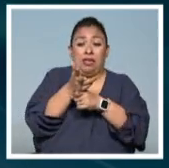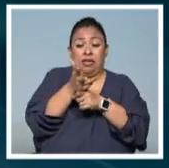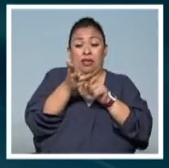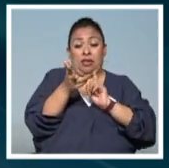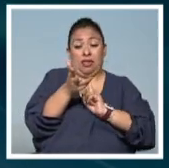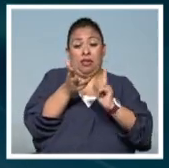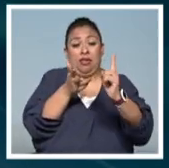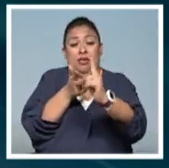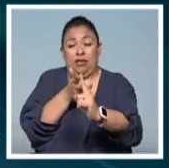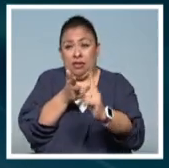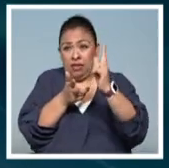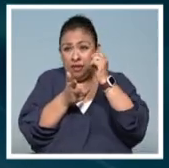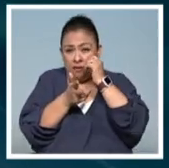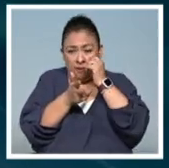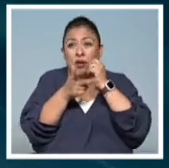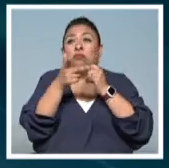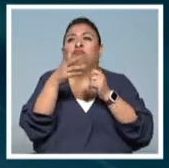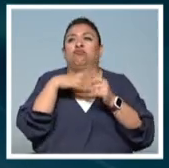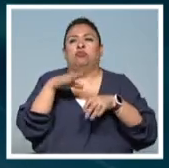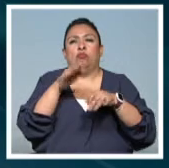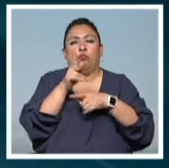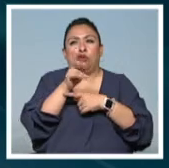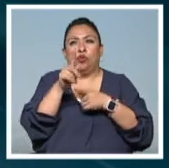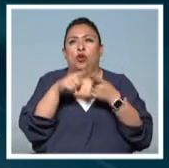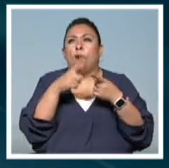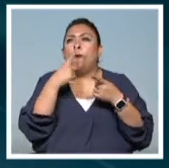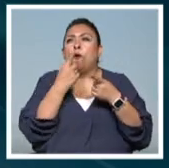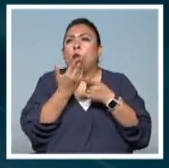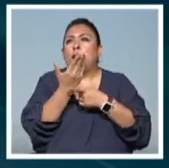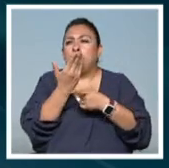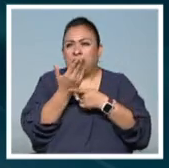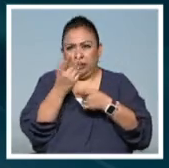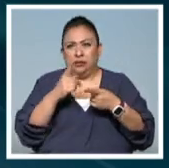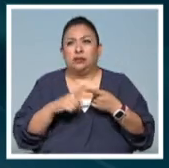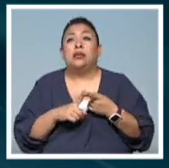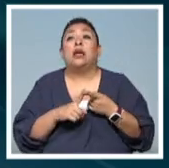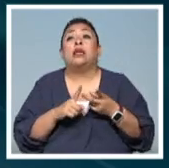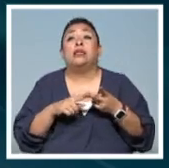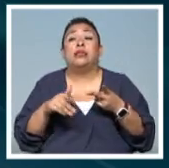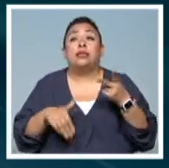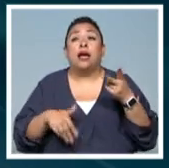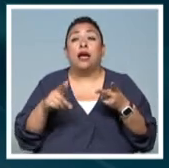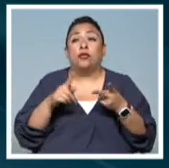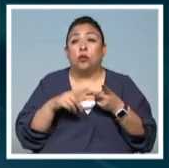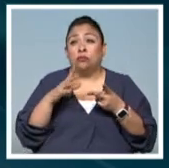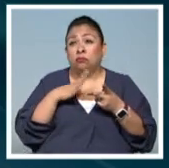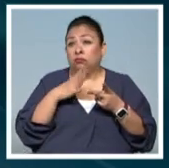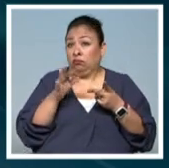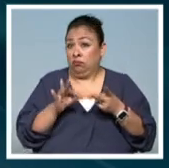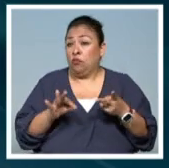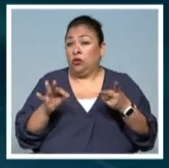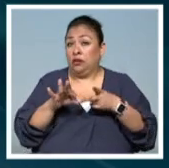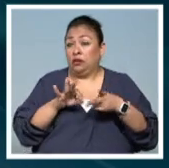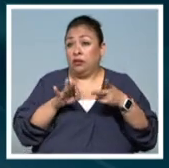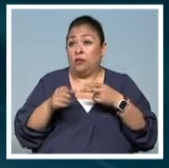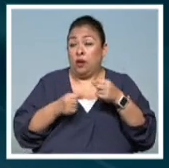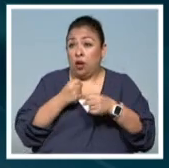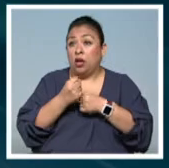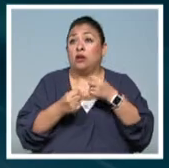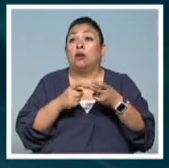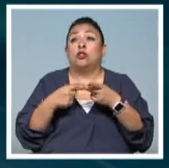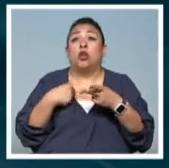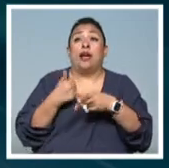cámaras. Destaca su trabajo como productora de Rojo Amanecer. En teatro, ha tenido una importante labor de décadas